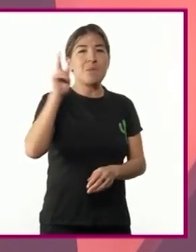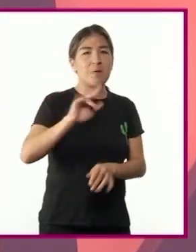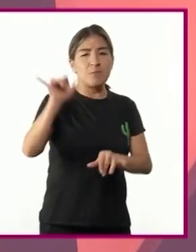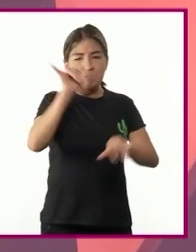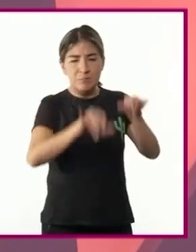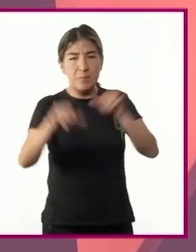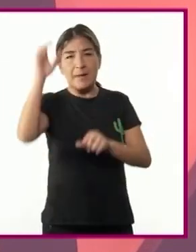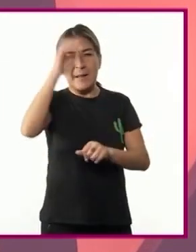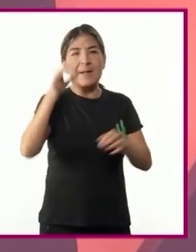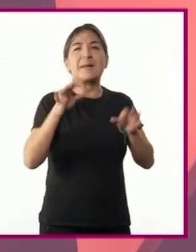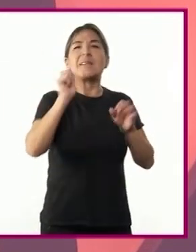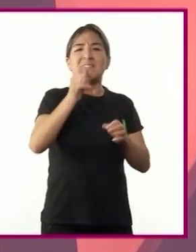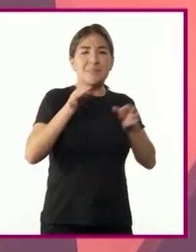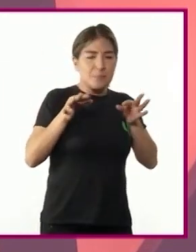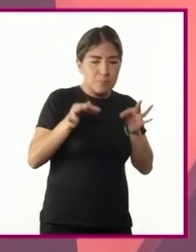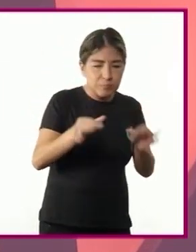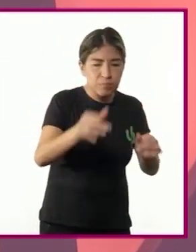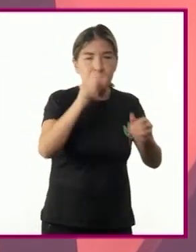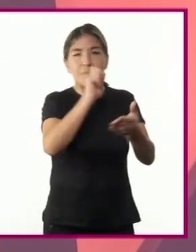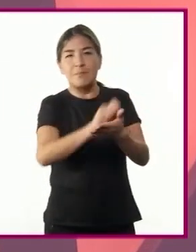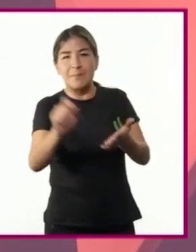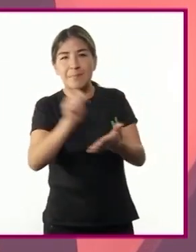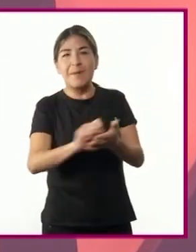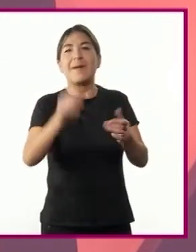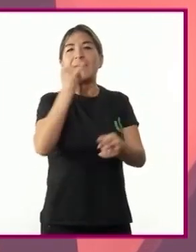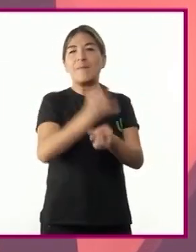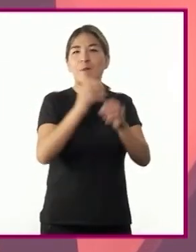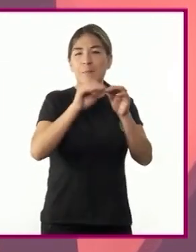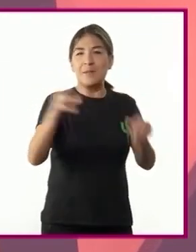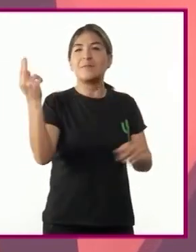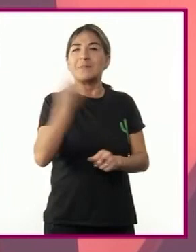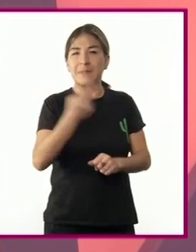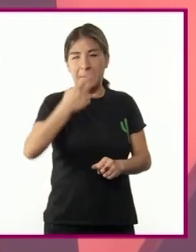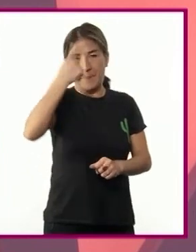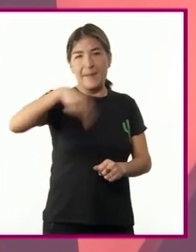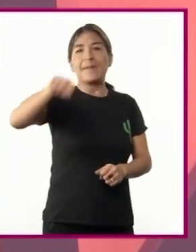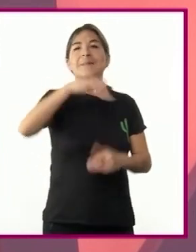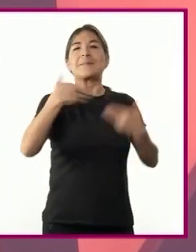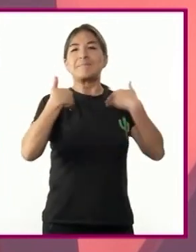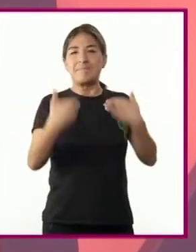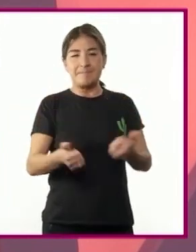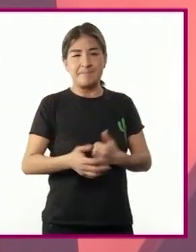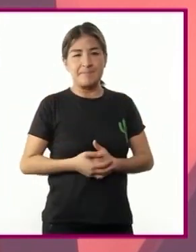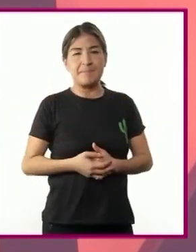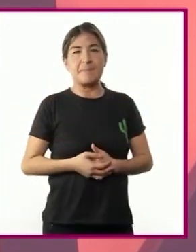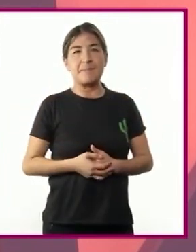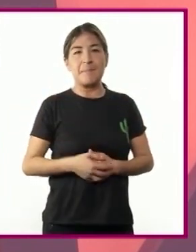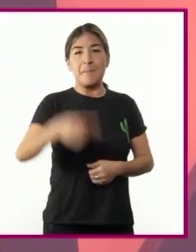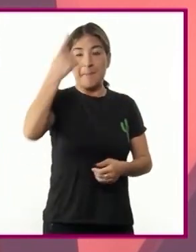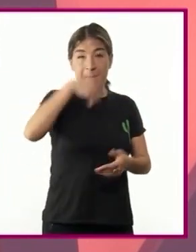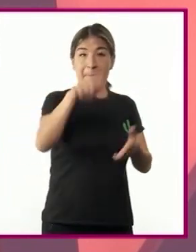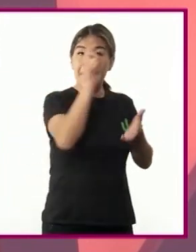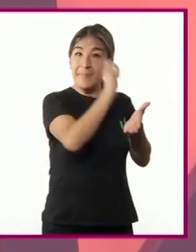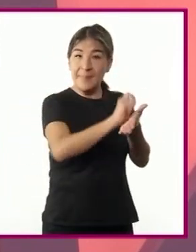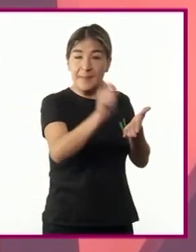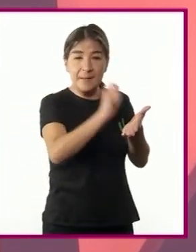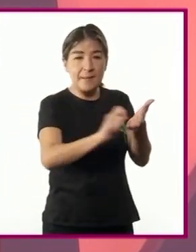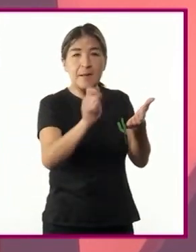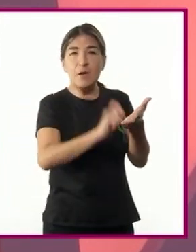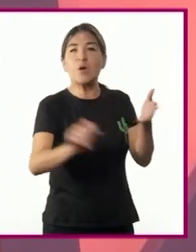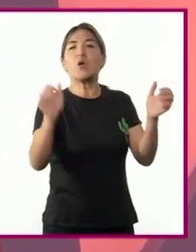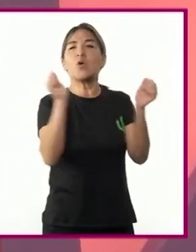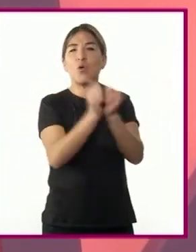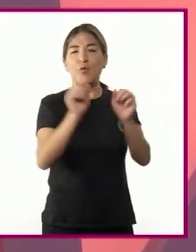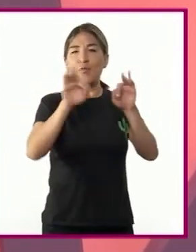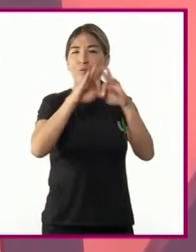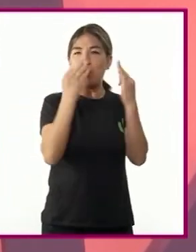lo sucedido y lo explica con los datos necesarios para comprenderlo. Para redactarlo de forma